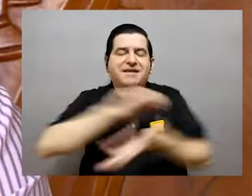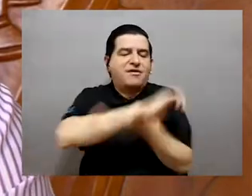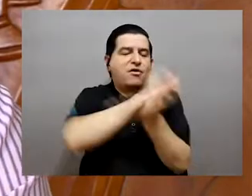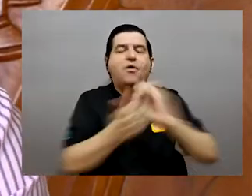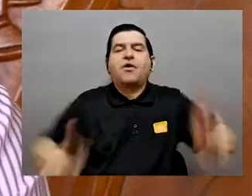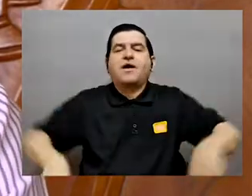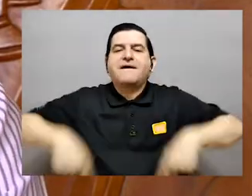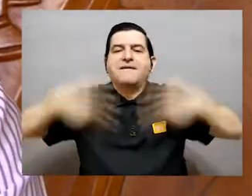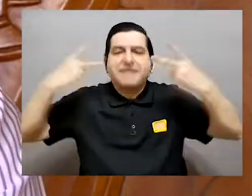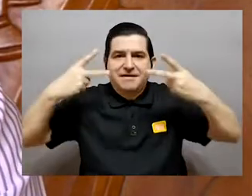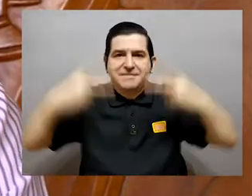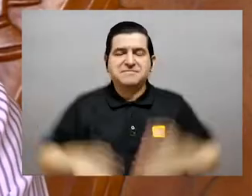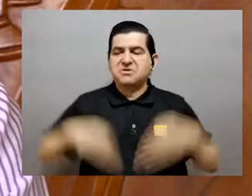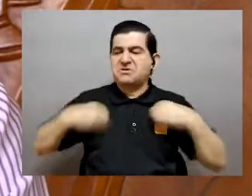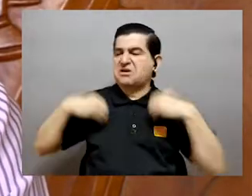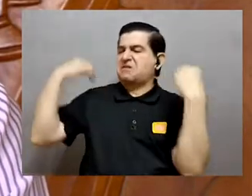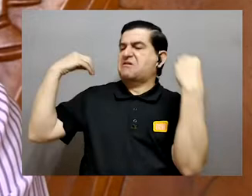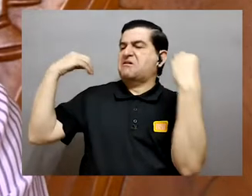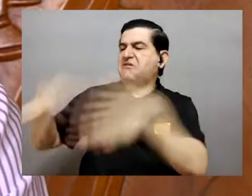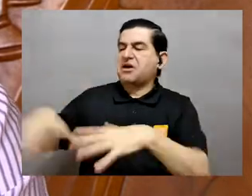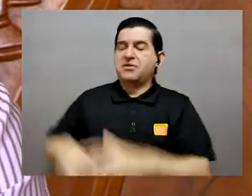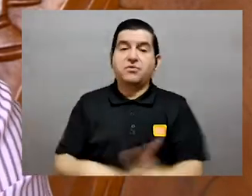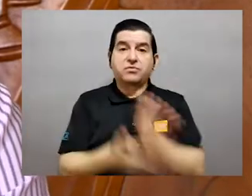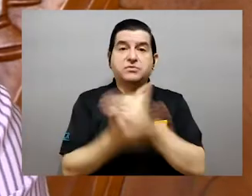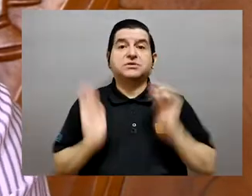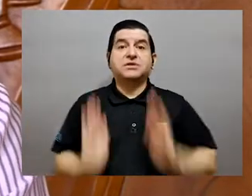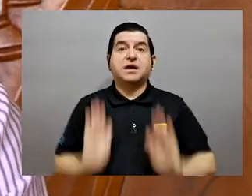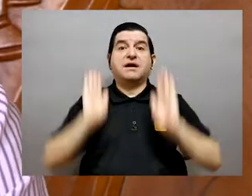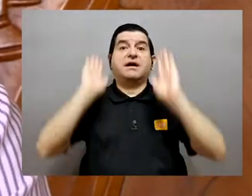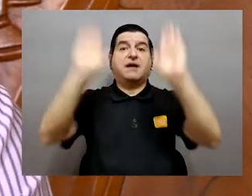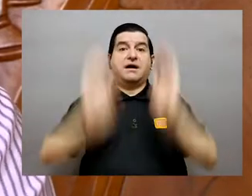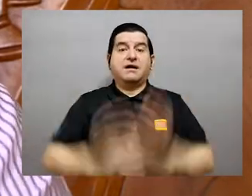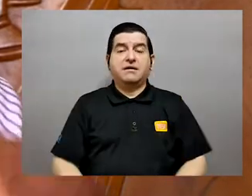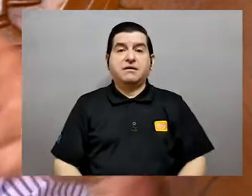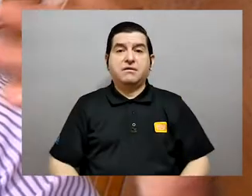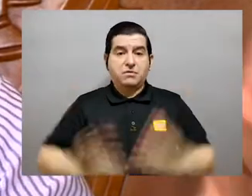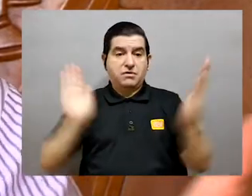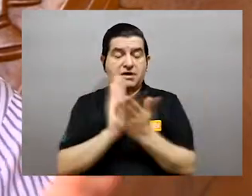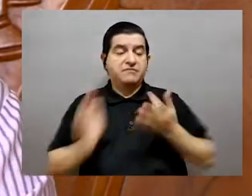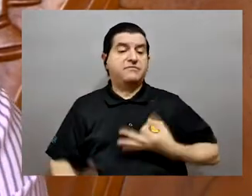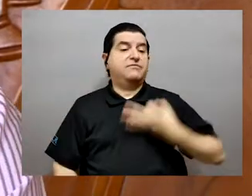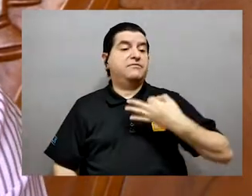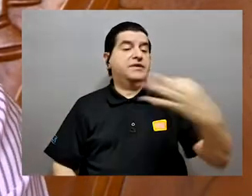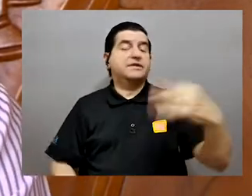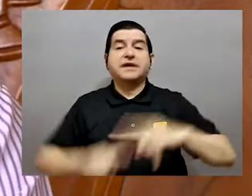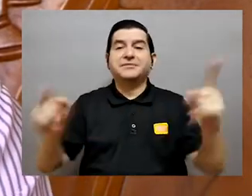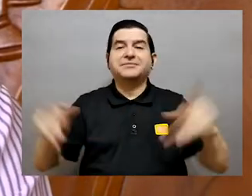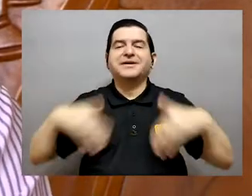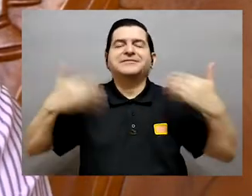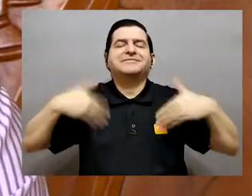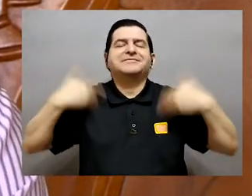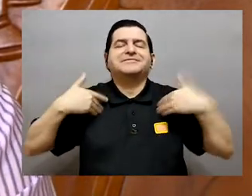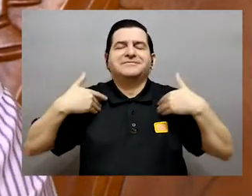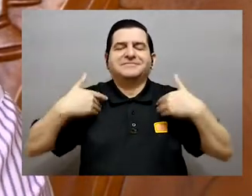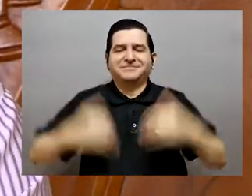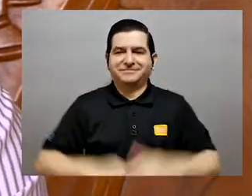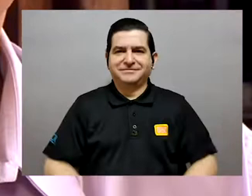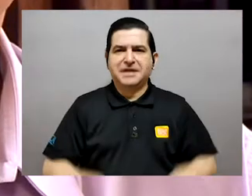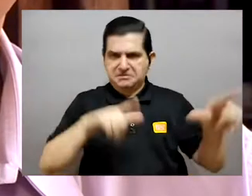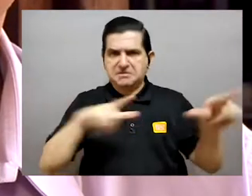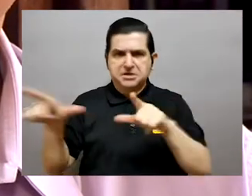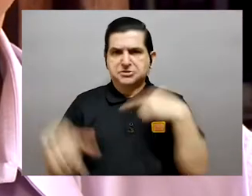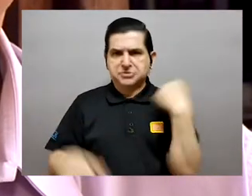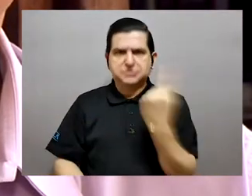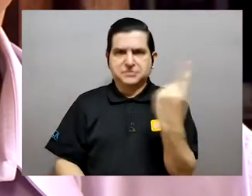Bueno, usted va a ir y yo me obligó, me fui a la pizarra y me puse a llorar y me mojé los